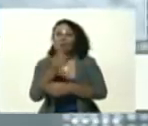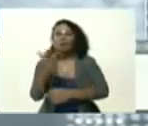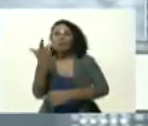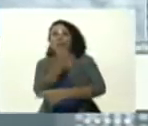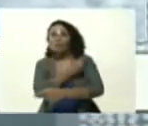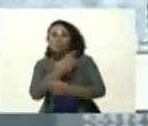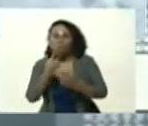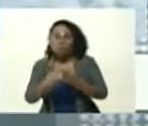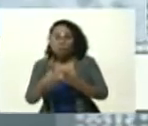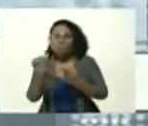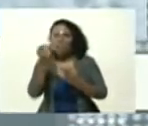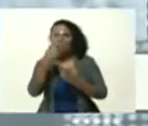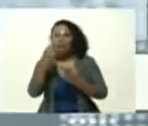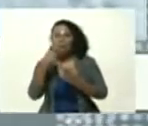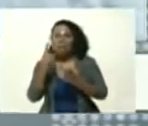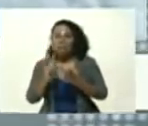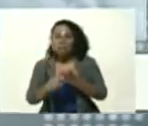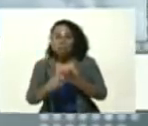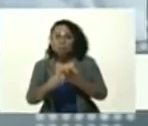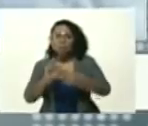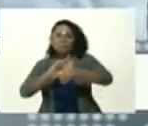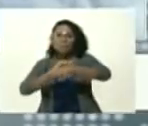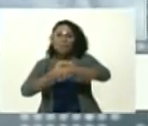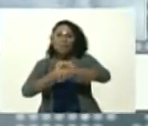vacunas, medicamentos, médicos